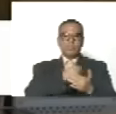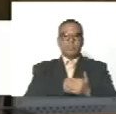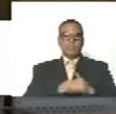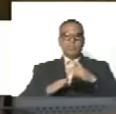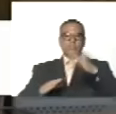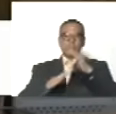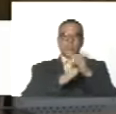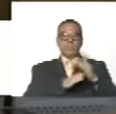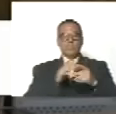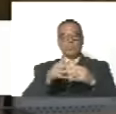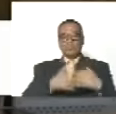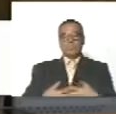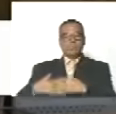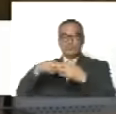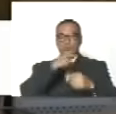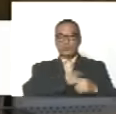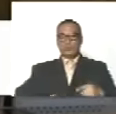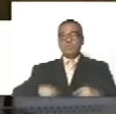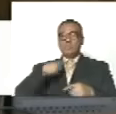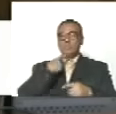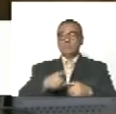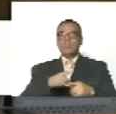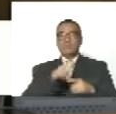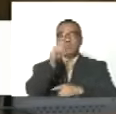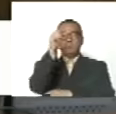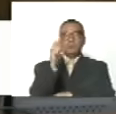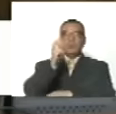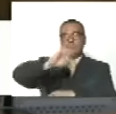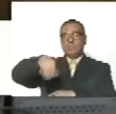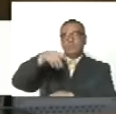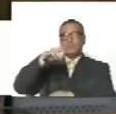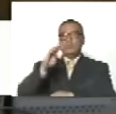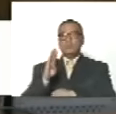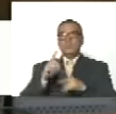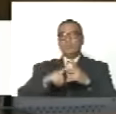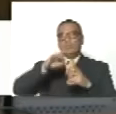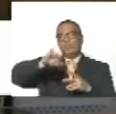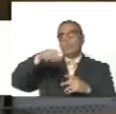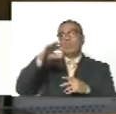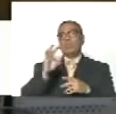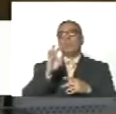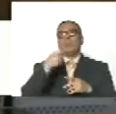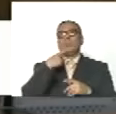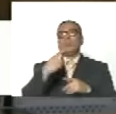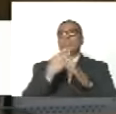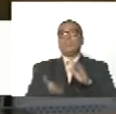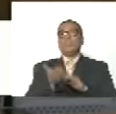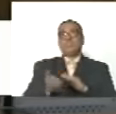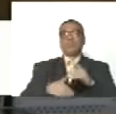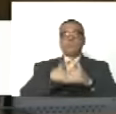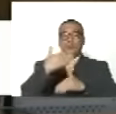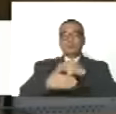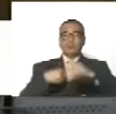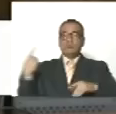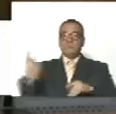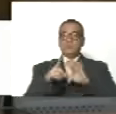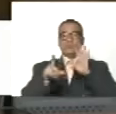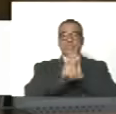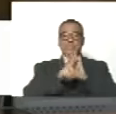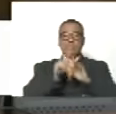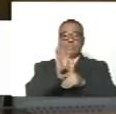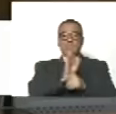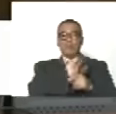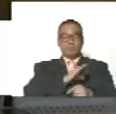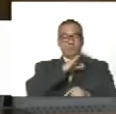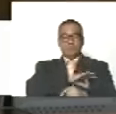bloqueo imperialista. El presidente dio el derecho de palabra a los diputados Diógenes Linares y Jesús Farías, los cuales resaltaron los avances que trae esta ley para la